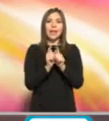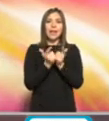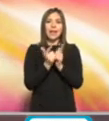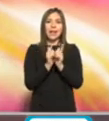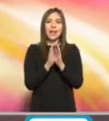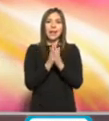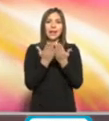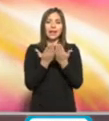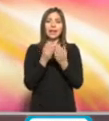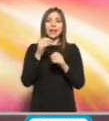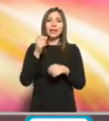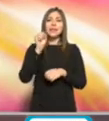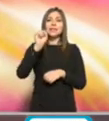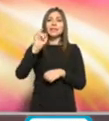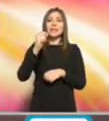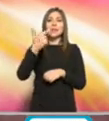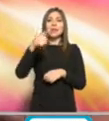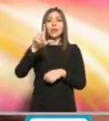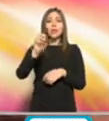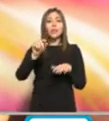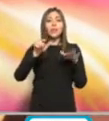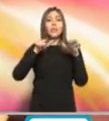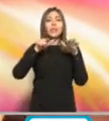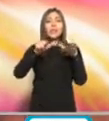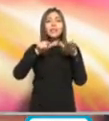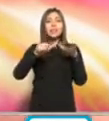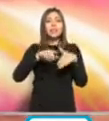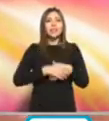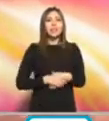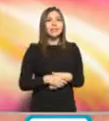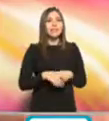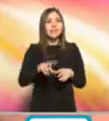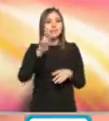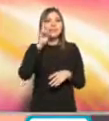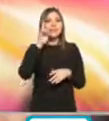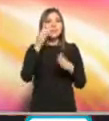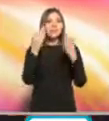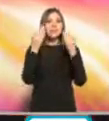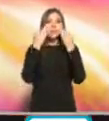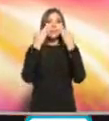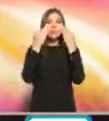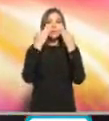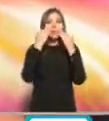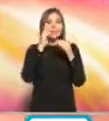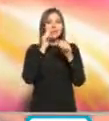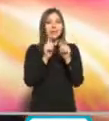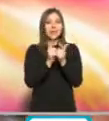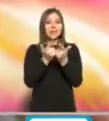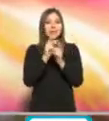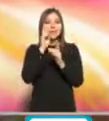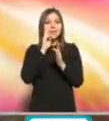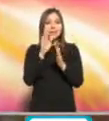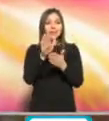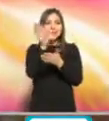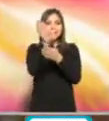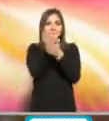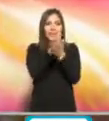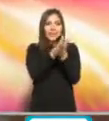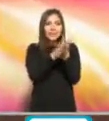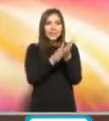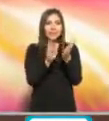que data del siglo XVII. Mira nada Oye, más eso. espérenme, déjenme Ve tantito. nada más Muéstrale, eso. muestra esto nada más, no te voy a quitar. Ve nada más